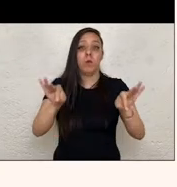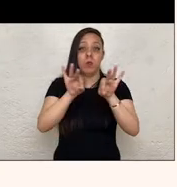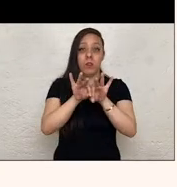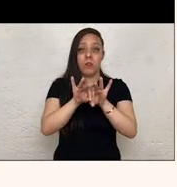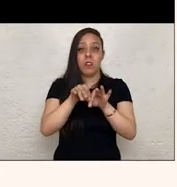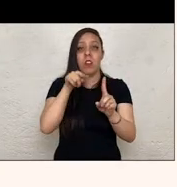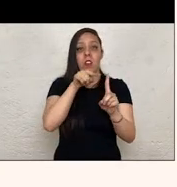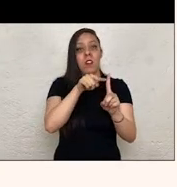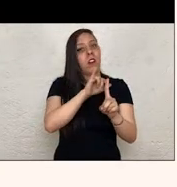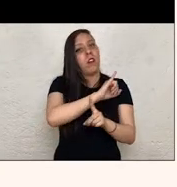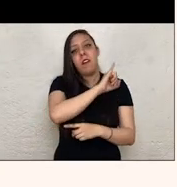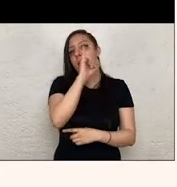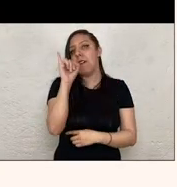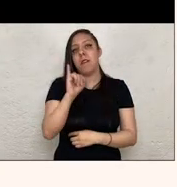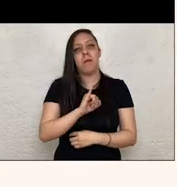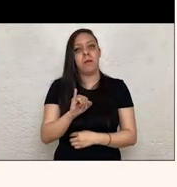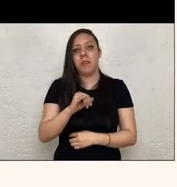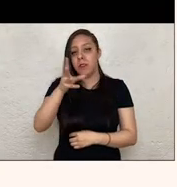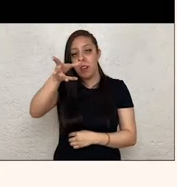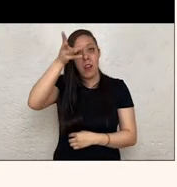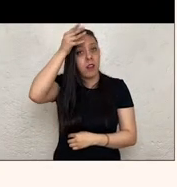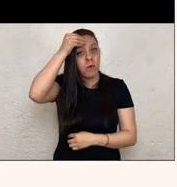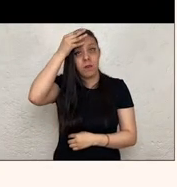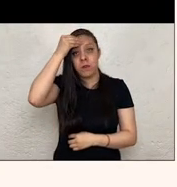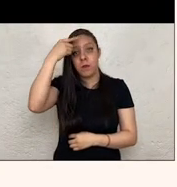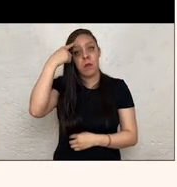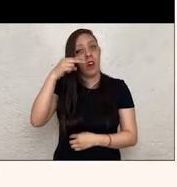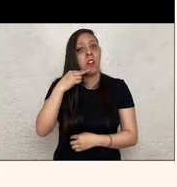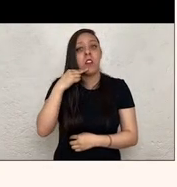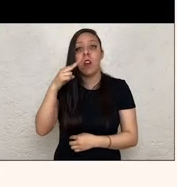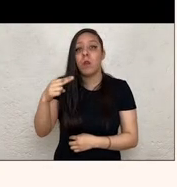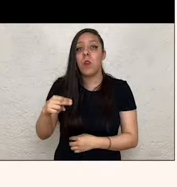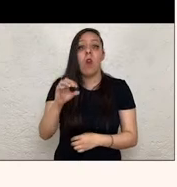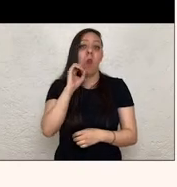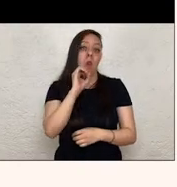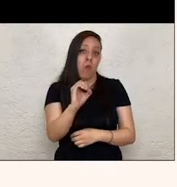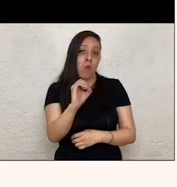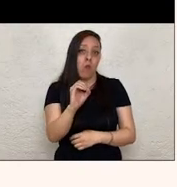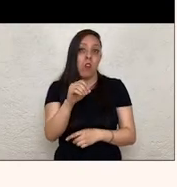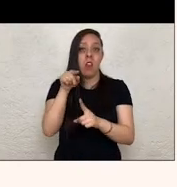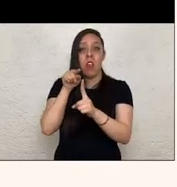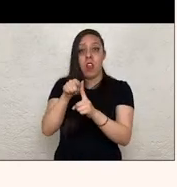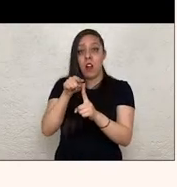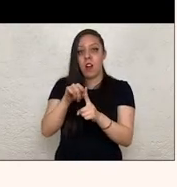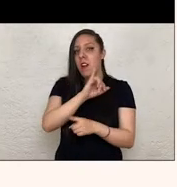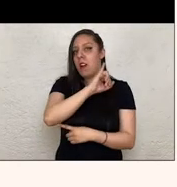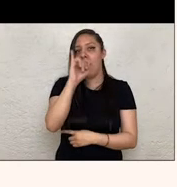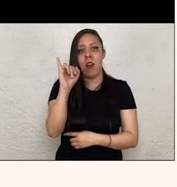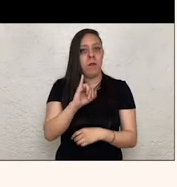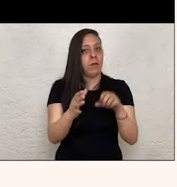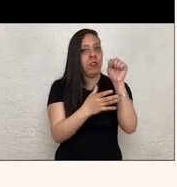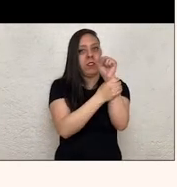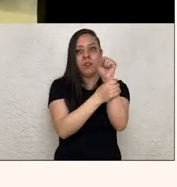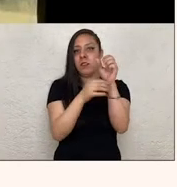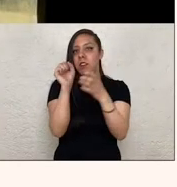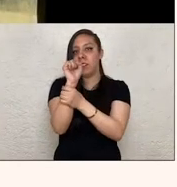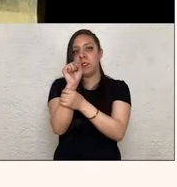hubiera sido, nunca hubiera vuelto esclava. ¿Y la próxima?